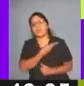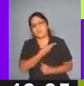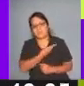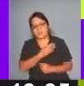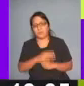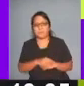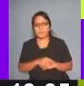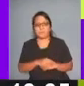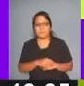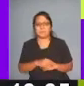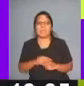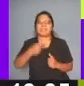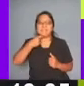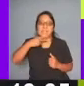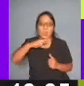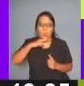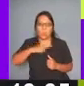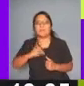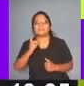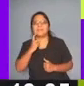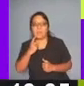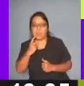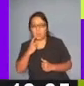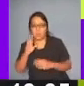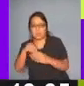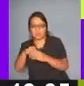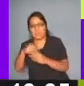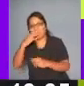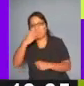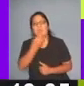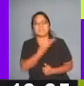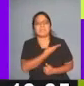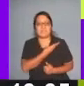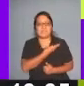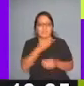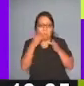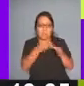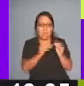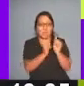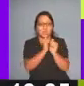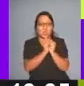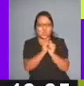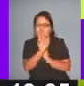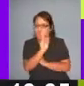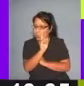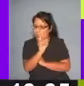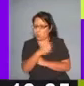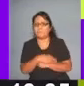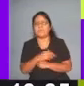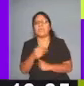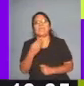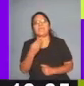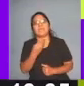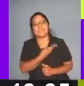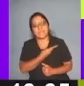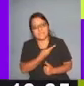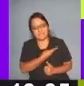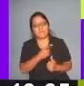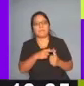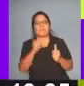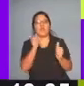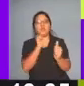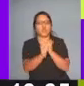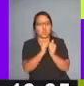Cuyo, es San Juan, San Luis. Después Santa Fe. Santa Fe no es Rosario solamente. Es Rosario,